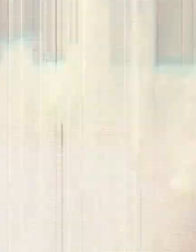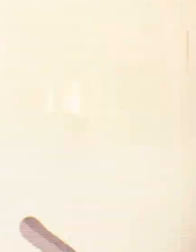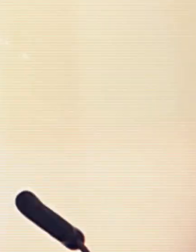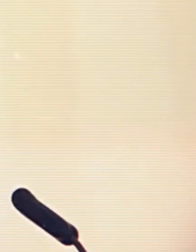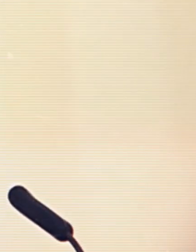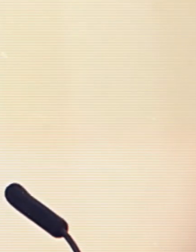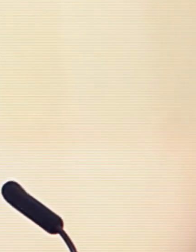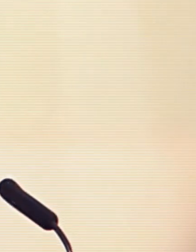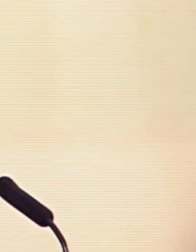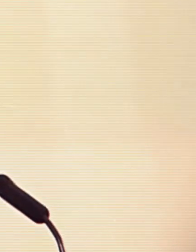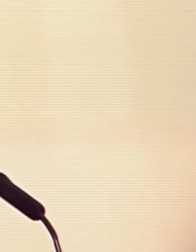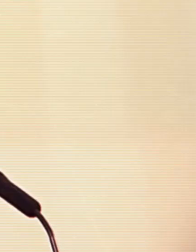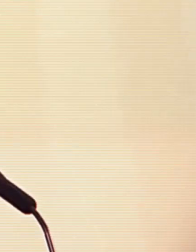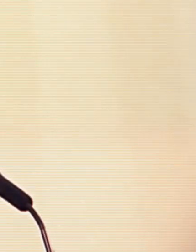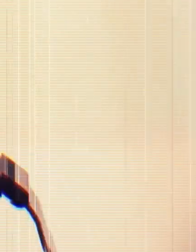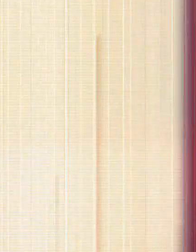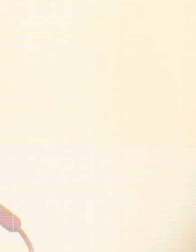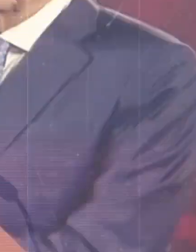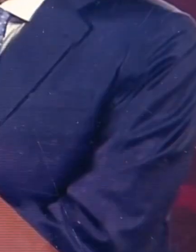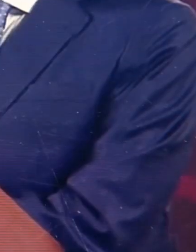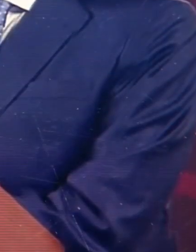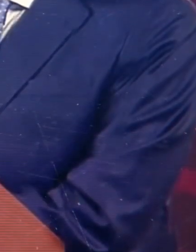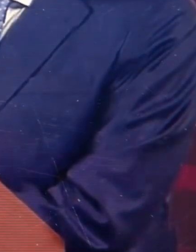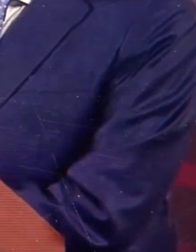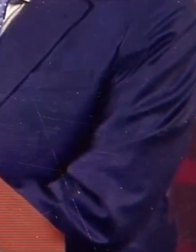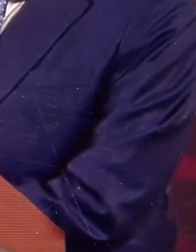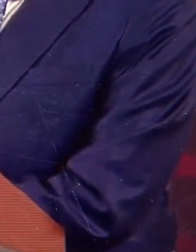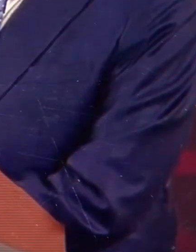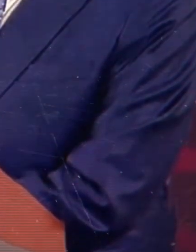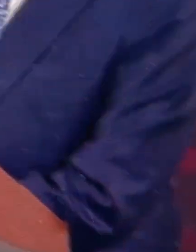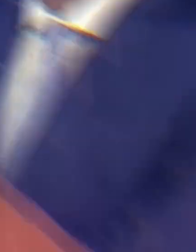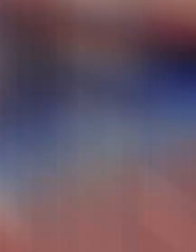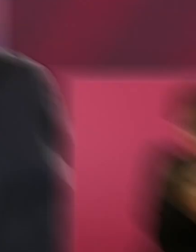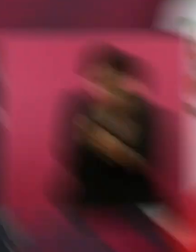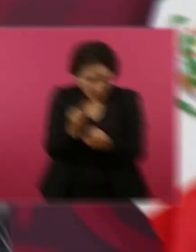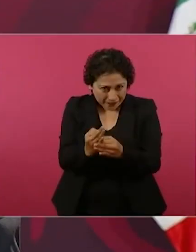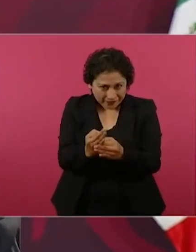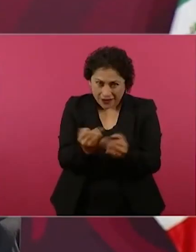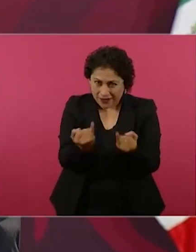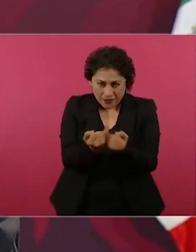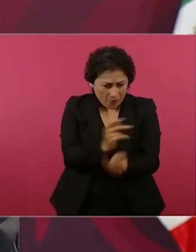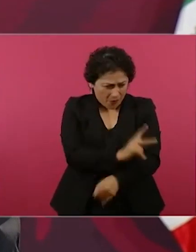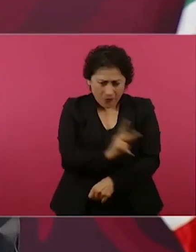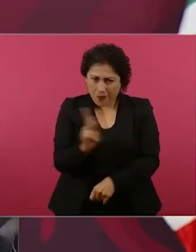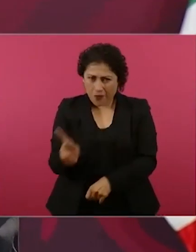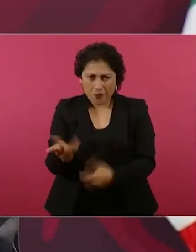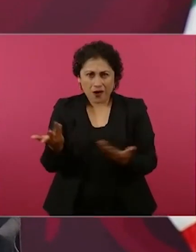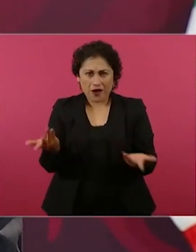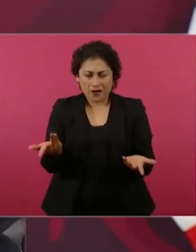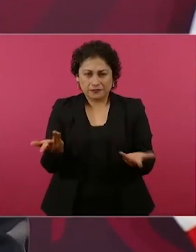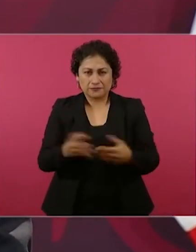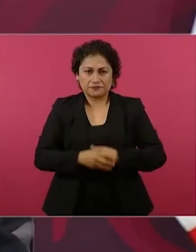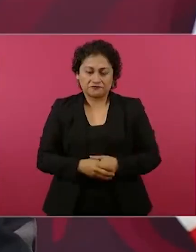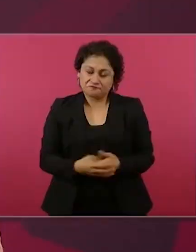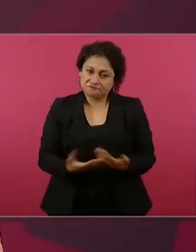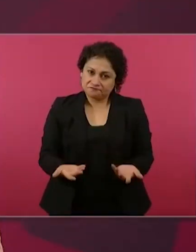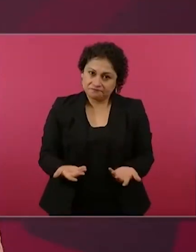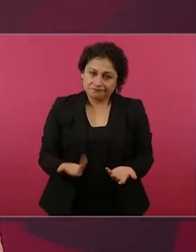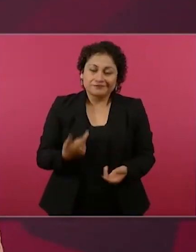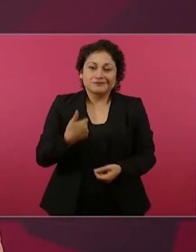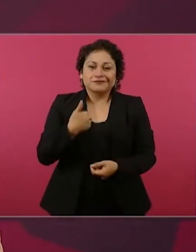INE para que el mandatario no se pronuncia sobre el proceso electoral de 2024 como ya no puedo hablar mucho